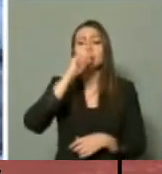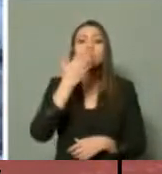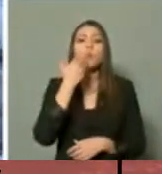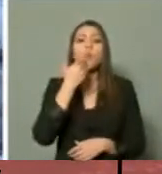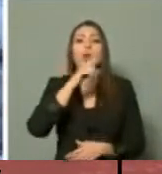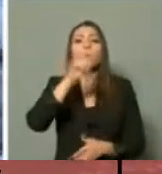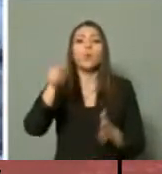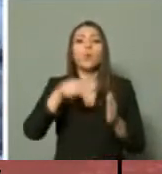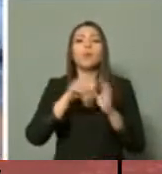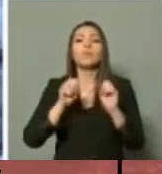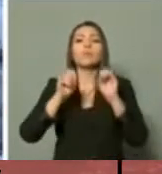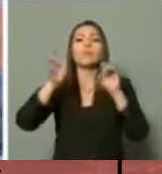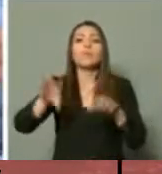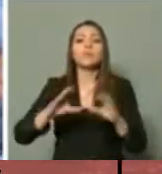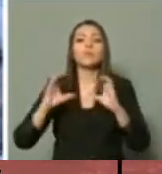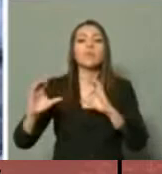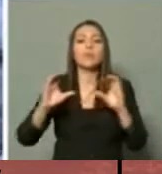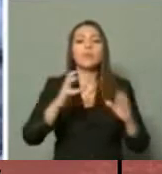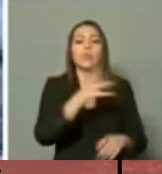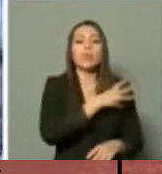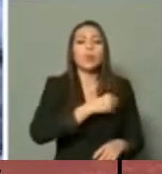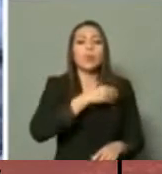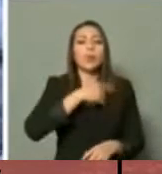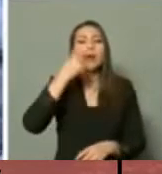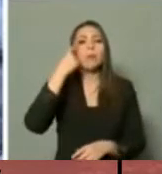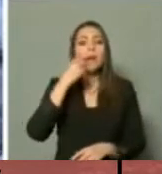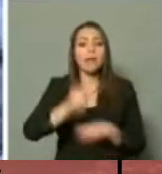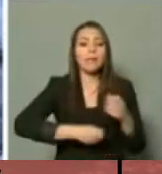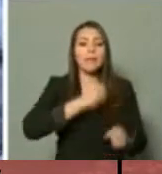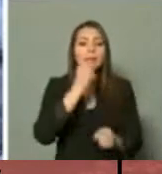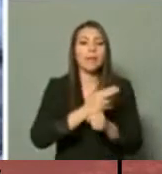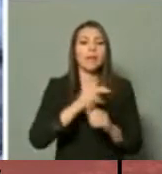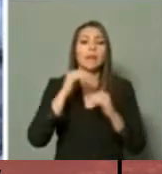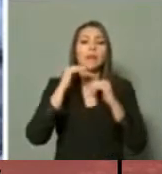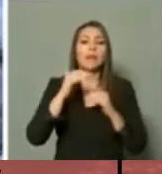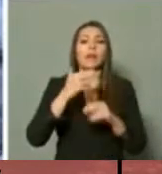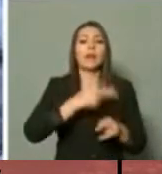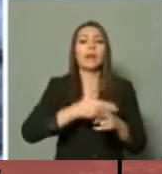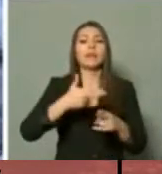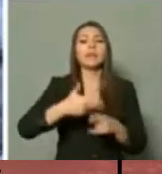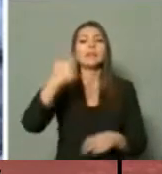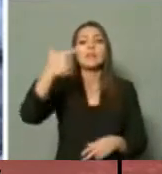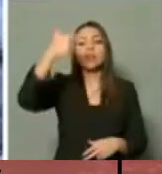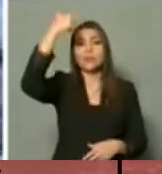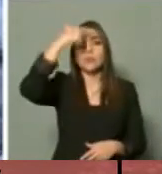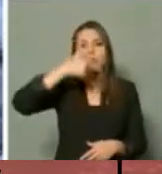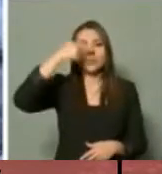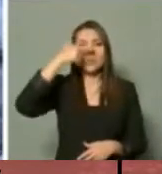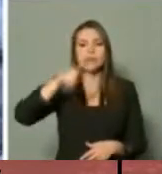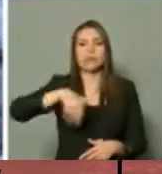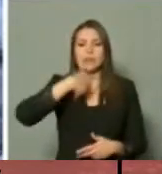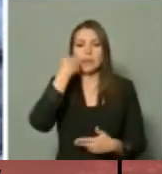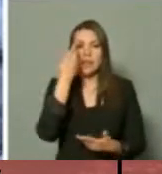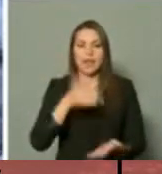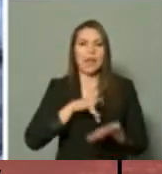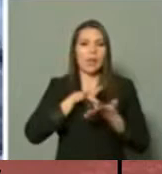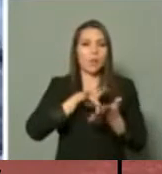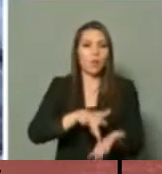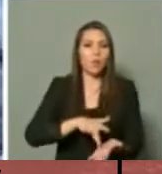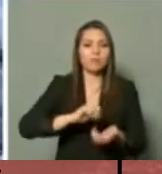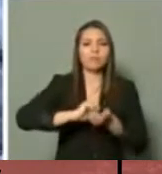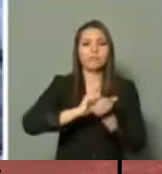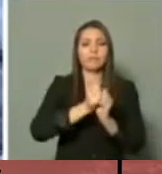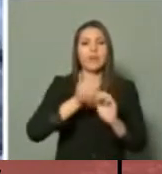pueda tener a sus hijos con horarios desde temprano y que termine hasta las 7 de la noche. Nosotros vamos a buscar que realmente se